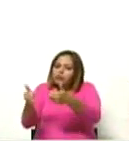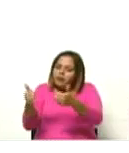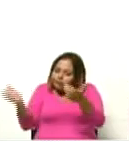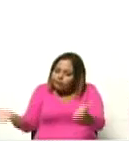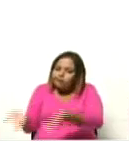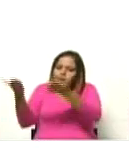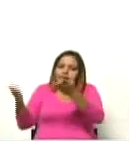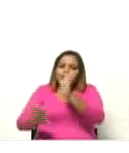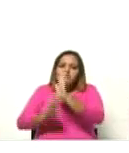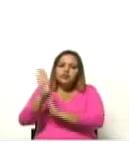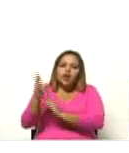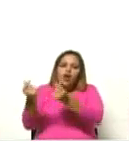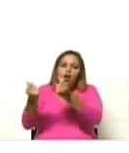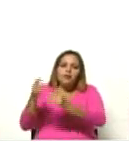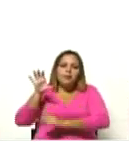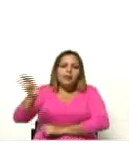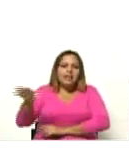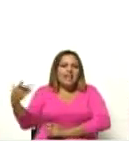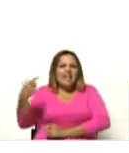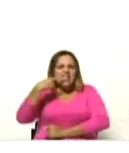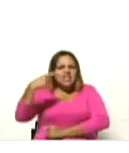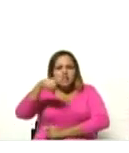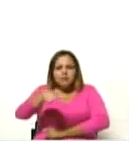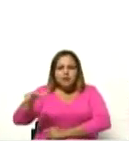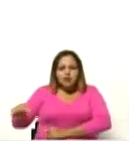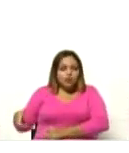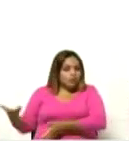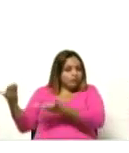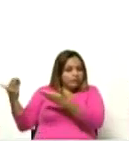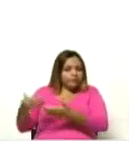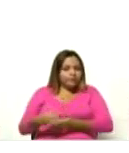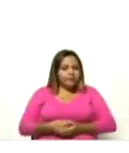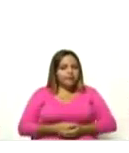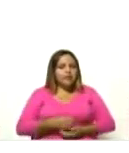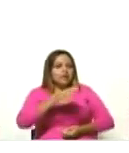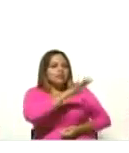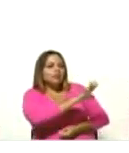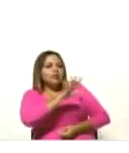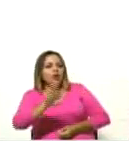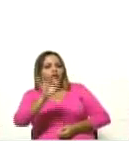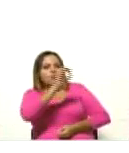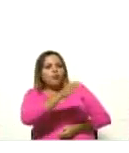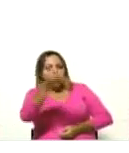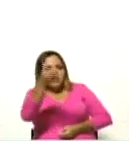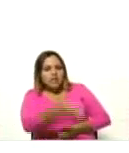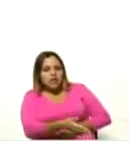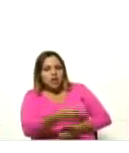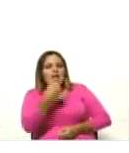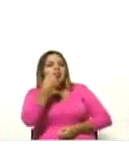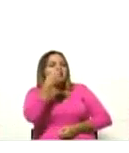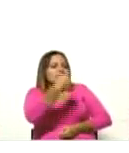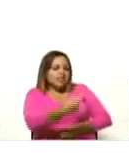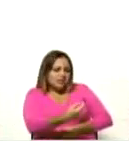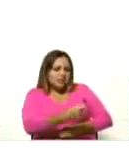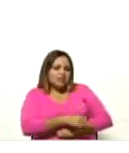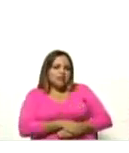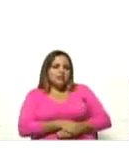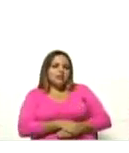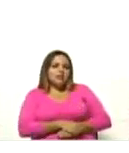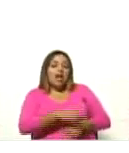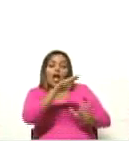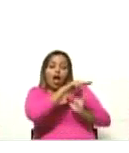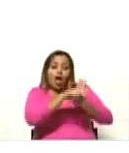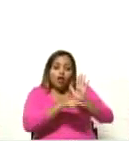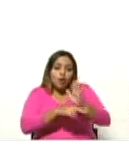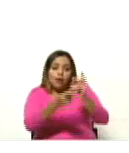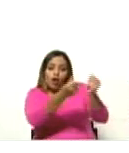desarrollo económico del país? ¿Qué dice la gente? Oscar Schemel, lo escuchamos. 54% afirma que las medidas que ha tomado el